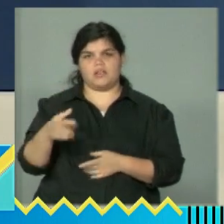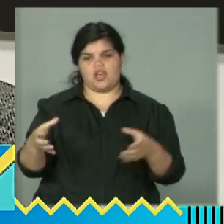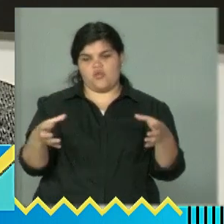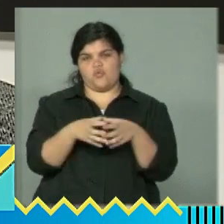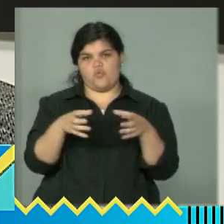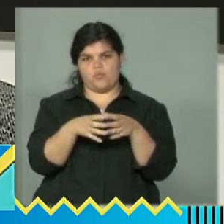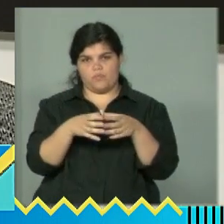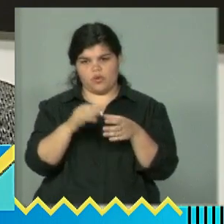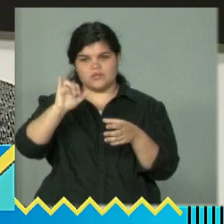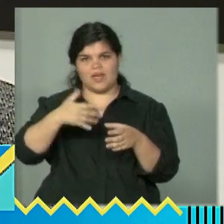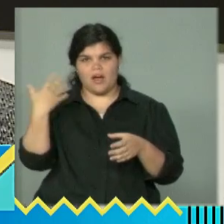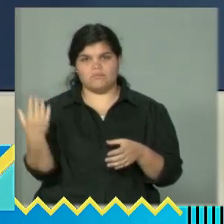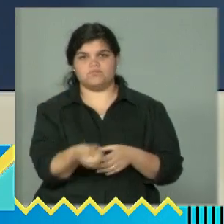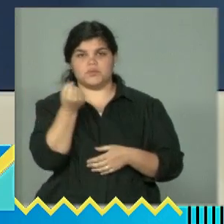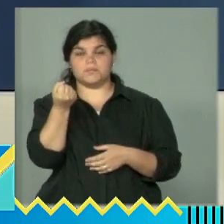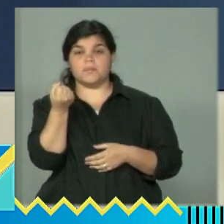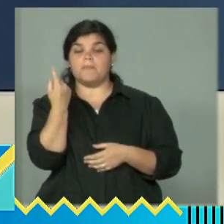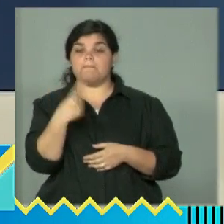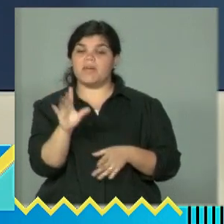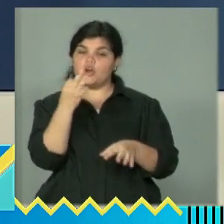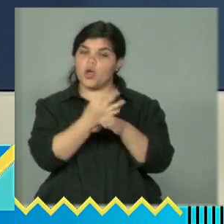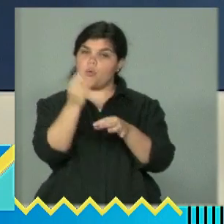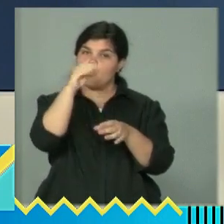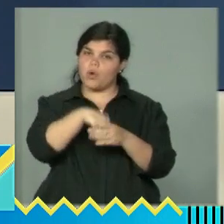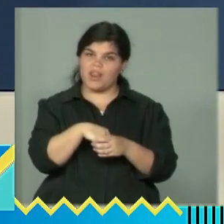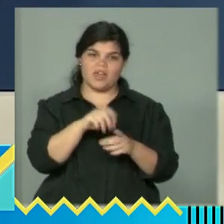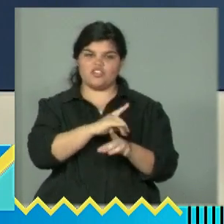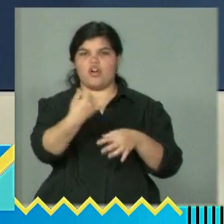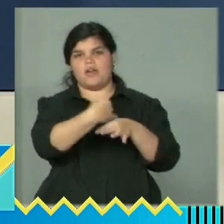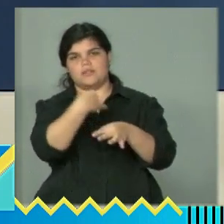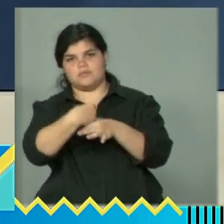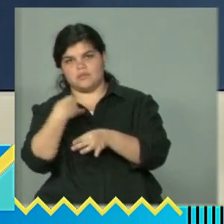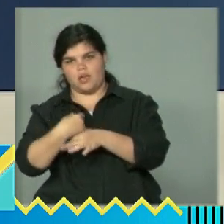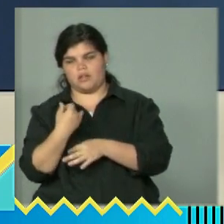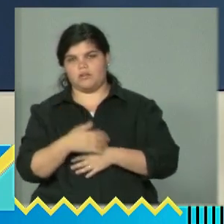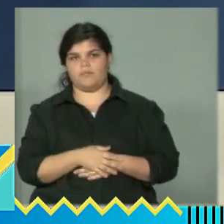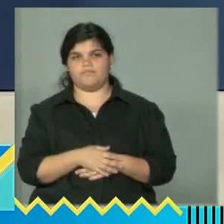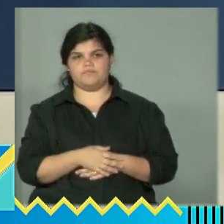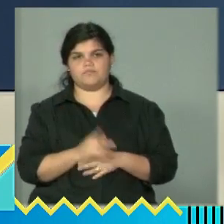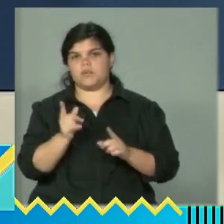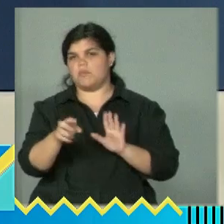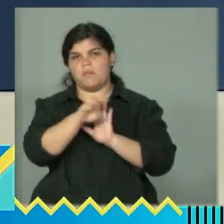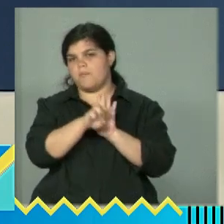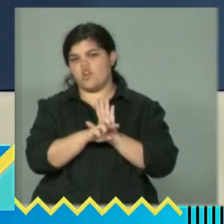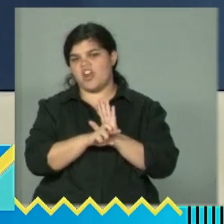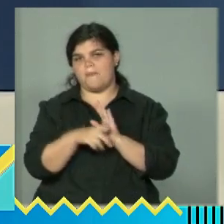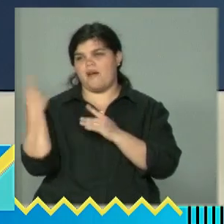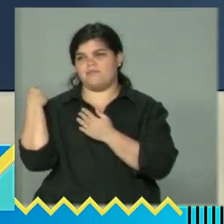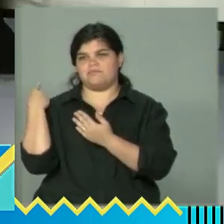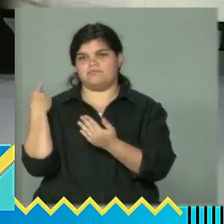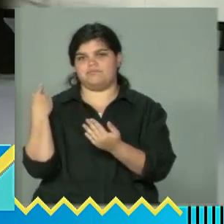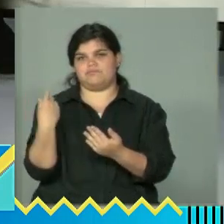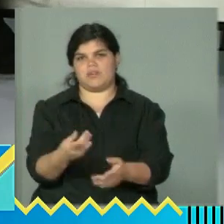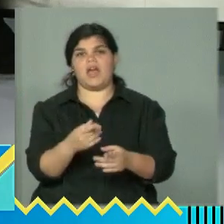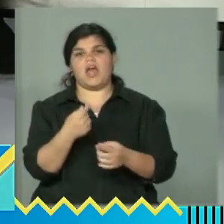pudimos alcanzarlo. Pero en la escuela más que nada nos enseñan todos los programas que han estado siempre. Y va en